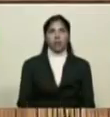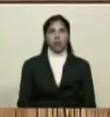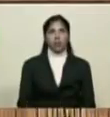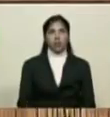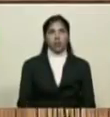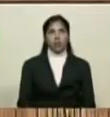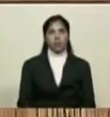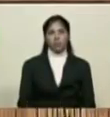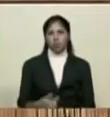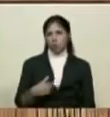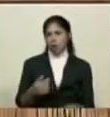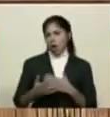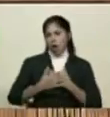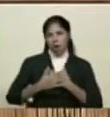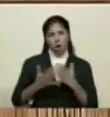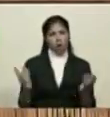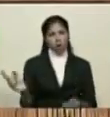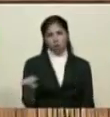orden. Muchas gracias.